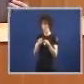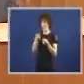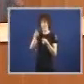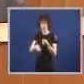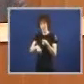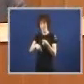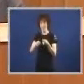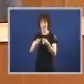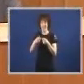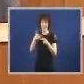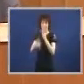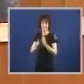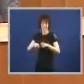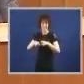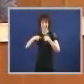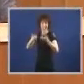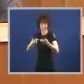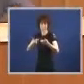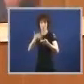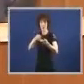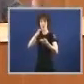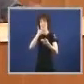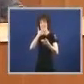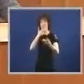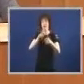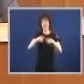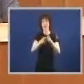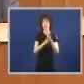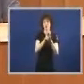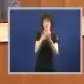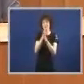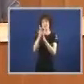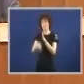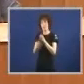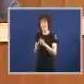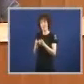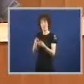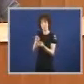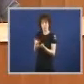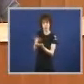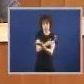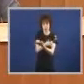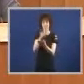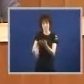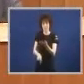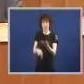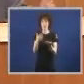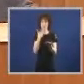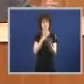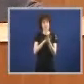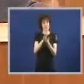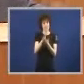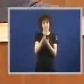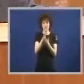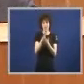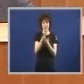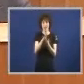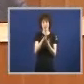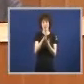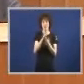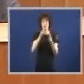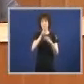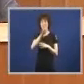tamén o gasto. De tal maneira que nos encontramos agora que recuperamos os niveis de riqueza do ano 2009 e, sin embargo, temos un 25% menos